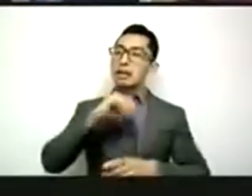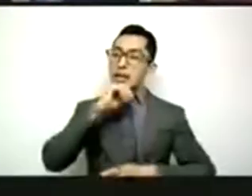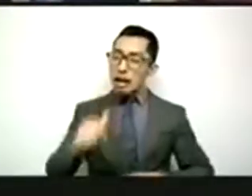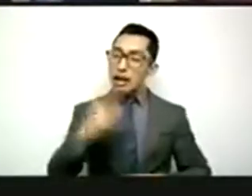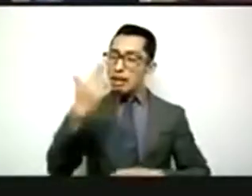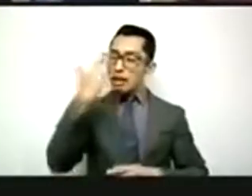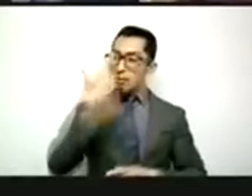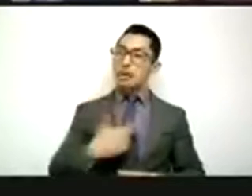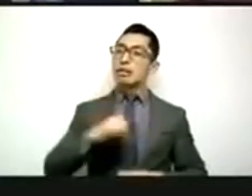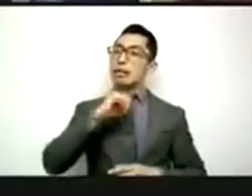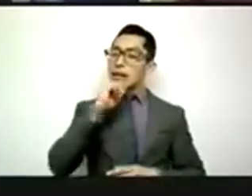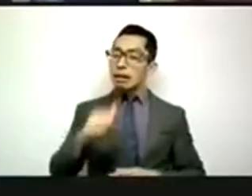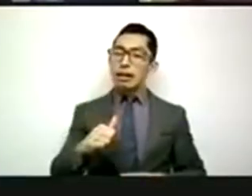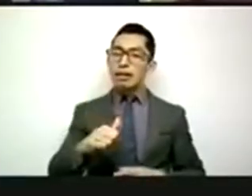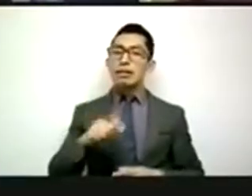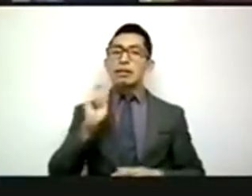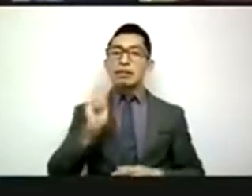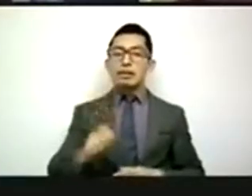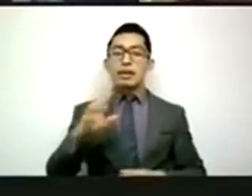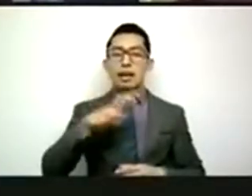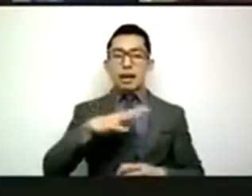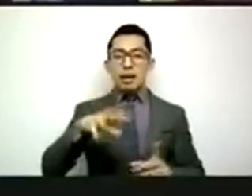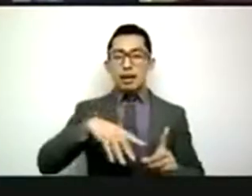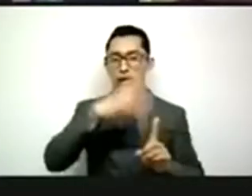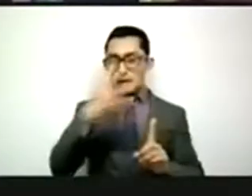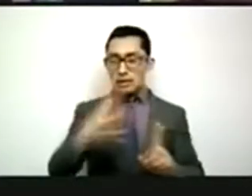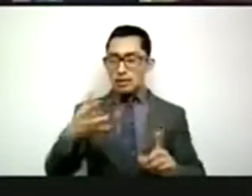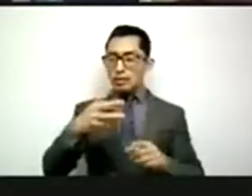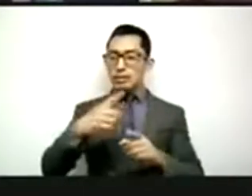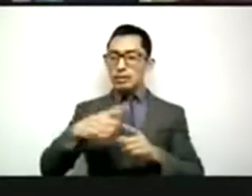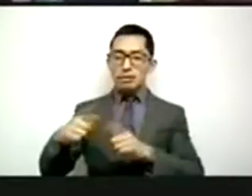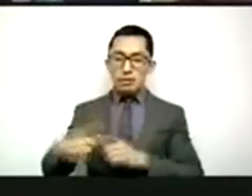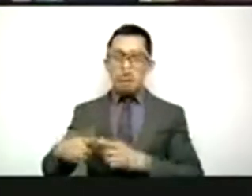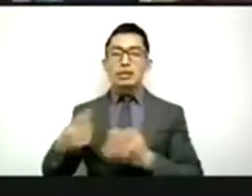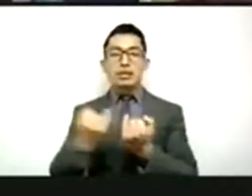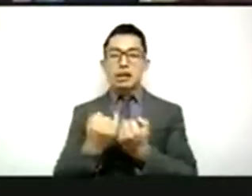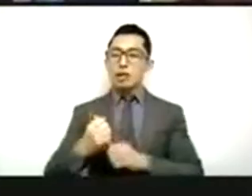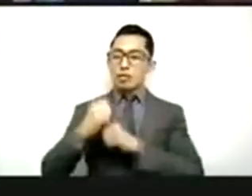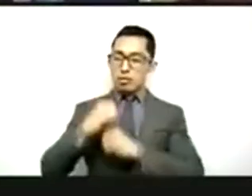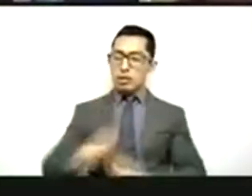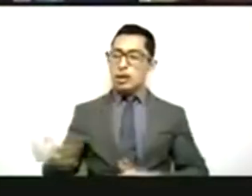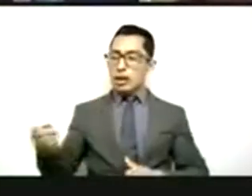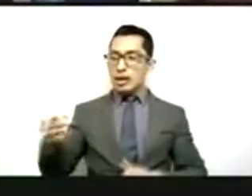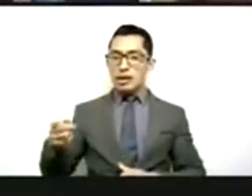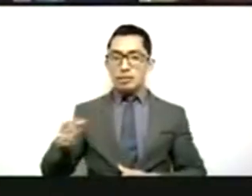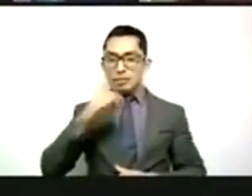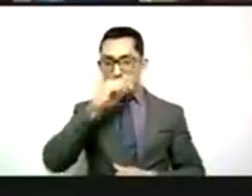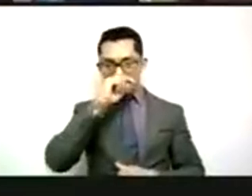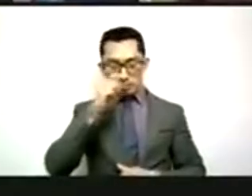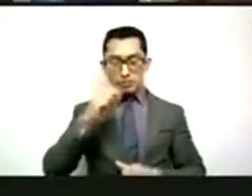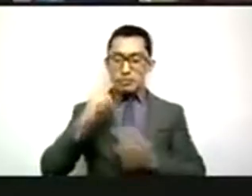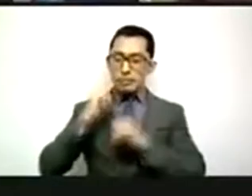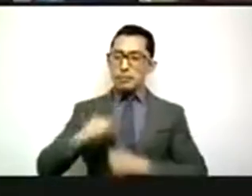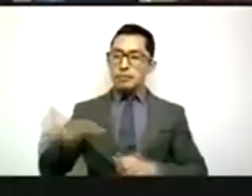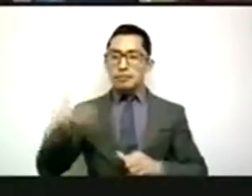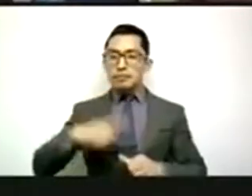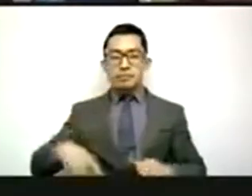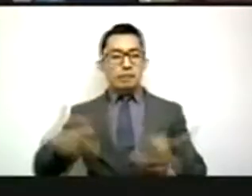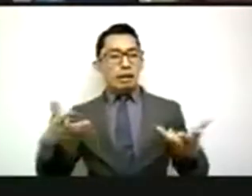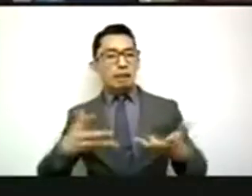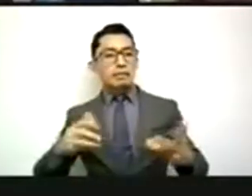la diversidad en las autoridades, en estas personas que como autoridades fueron